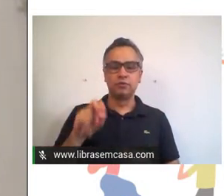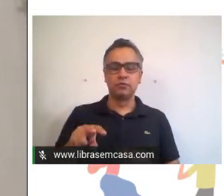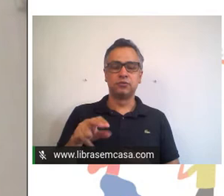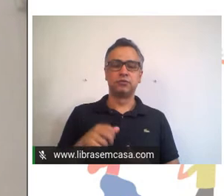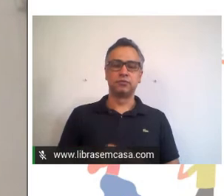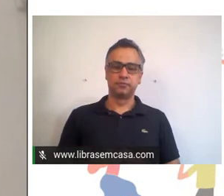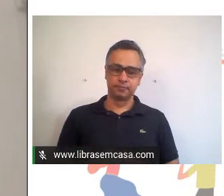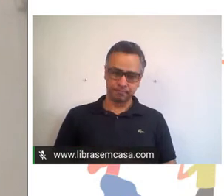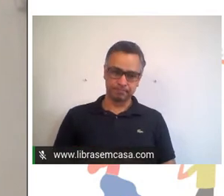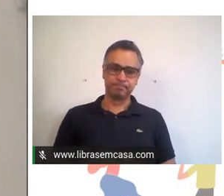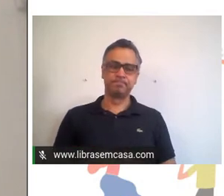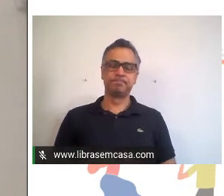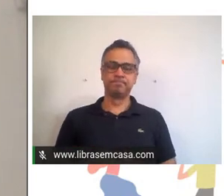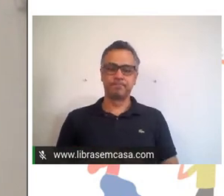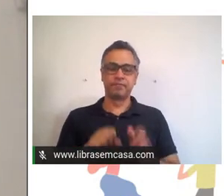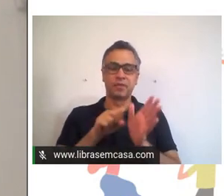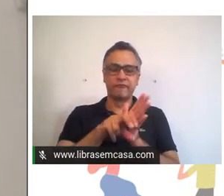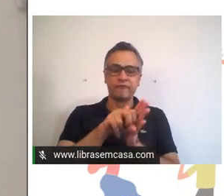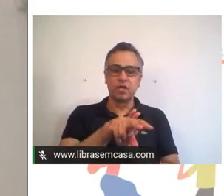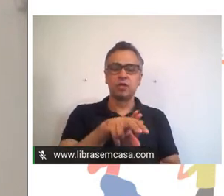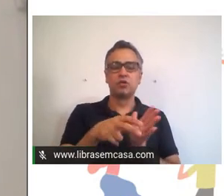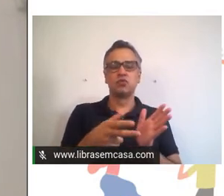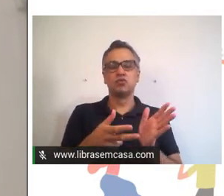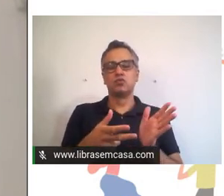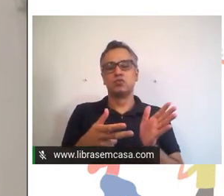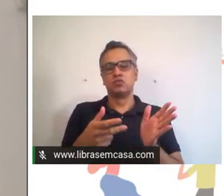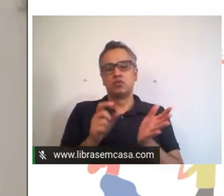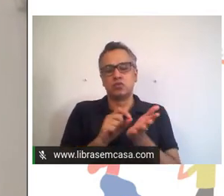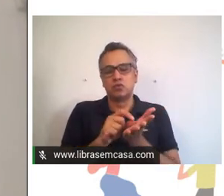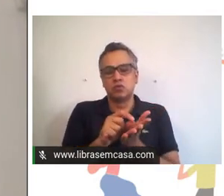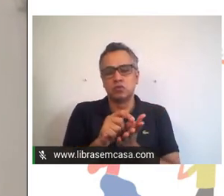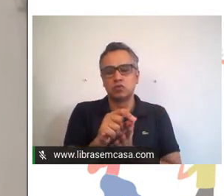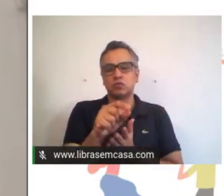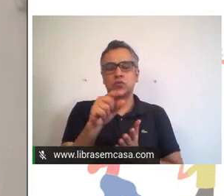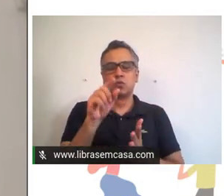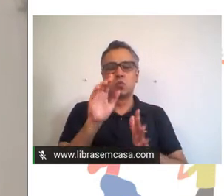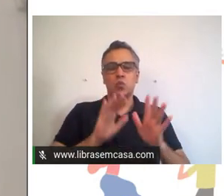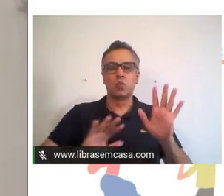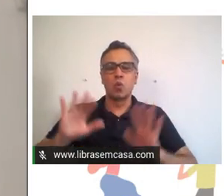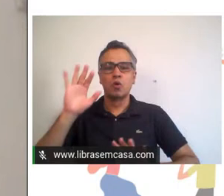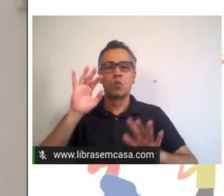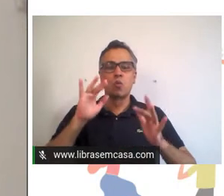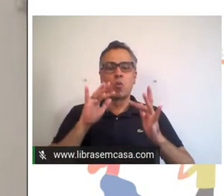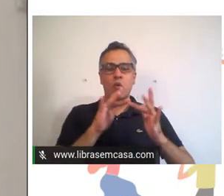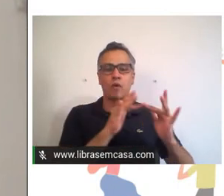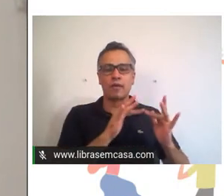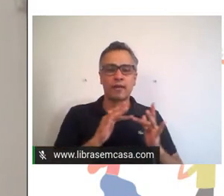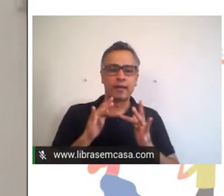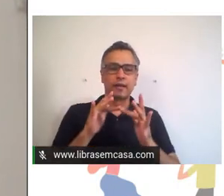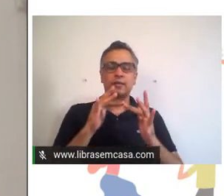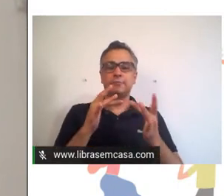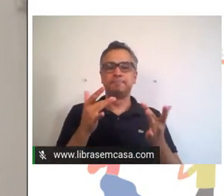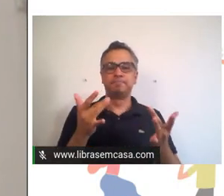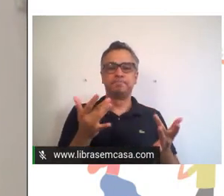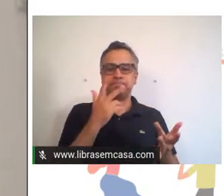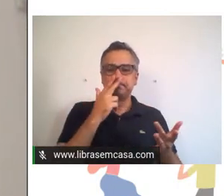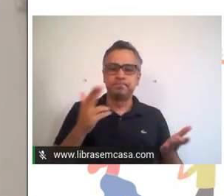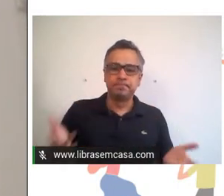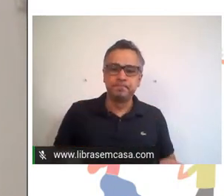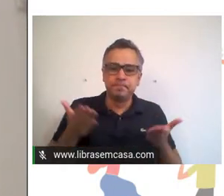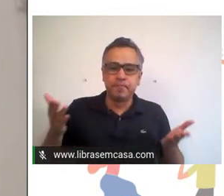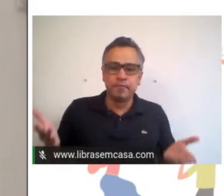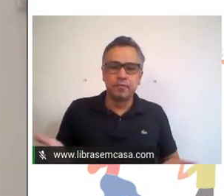con virus, con microorganismos con los que no deberíamos tener ese contacto y a los que estamos